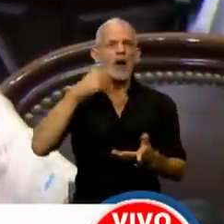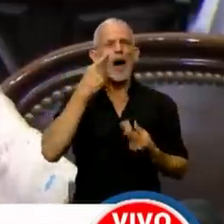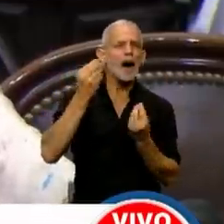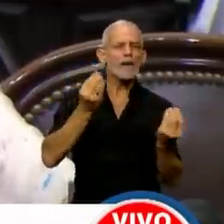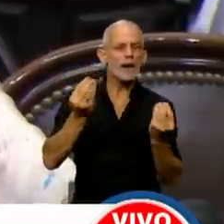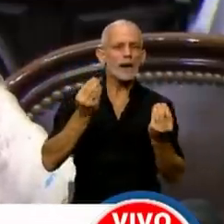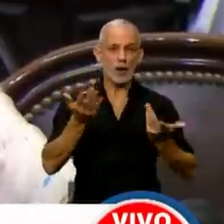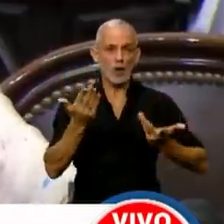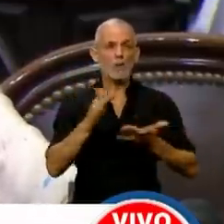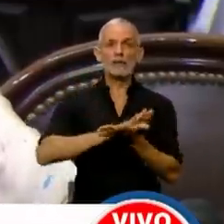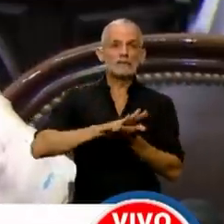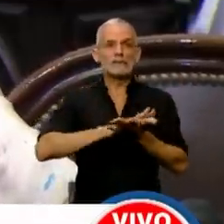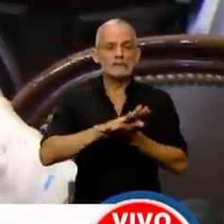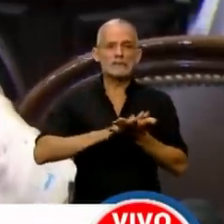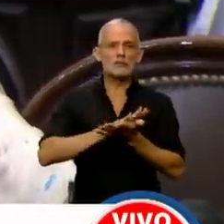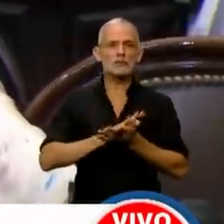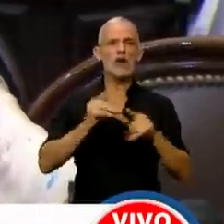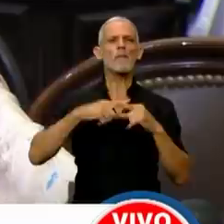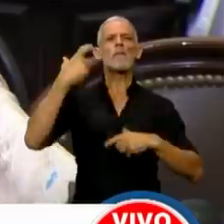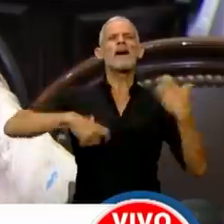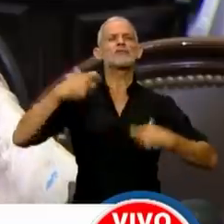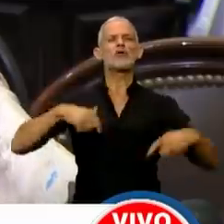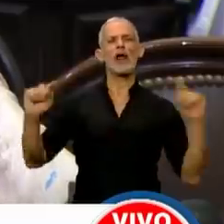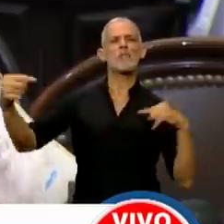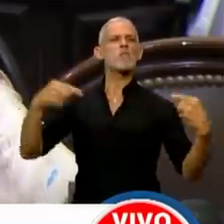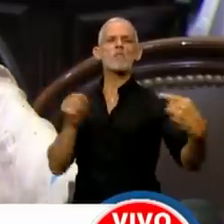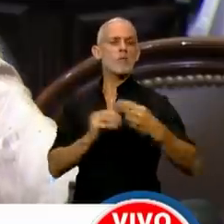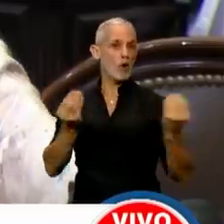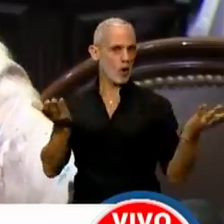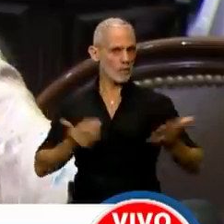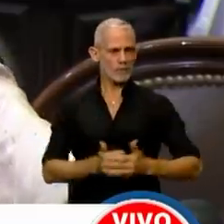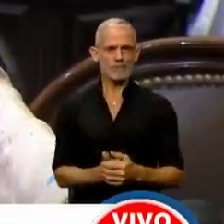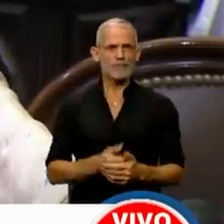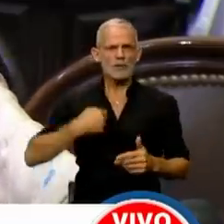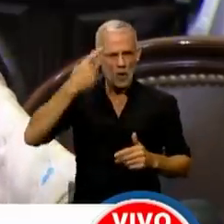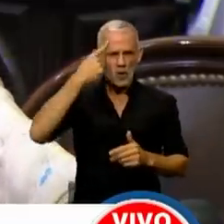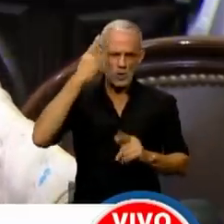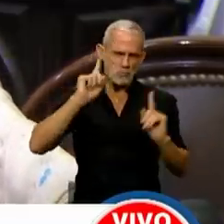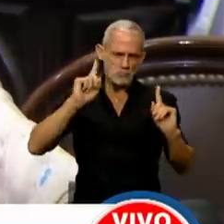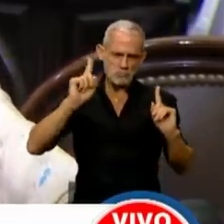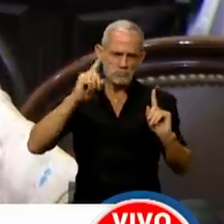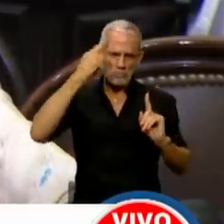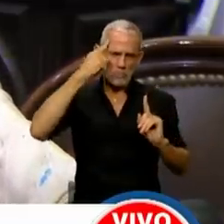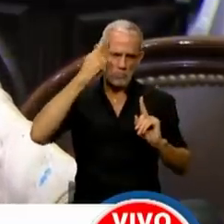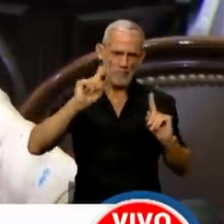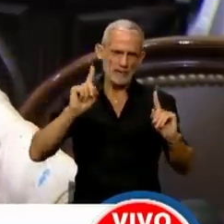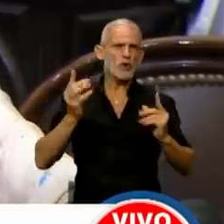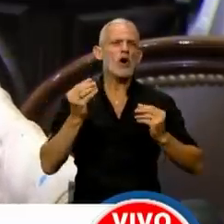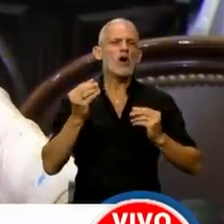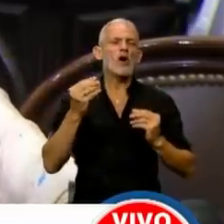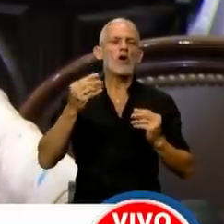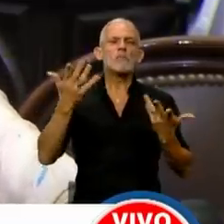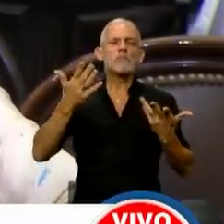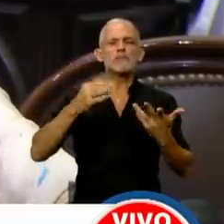ver cómo resolvemos nuestras cuestiones personales. No me parece, señor presidente, que